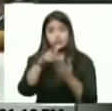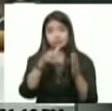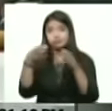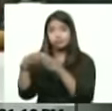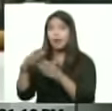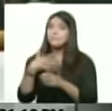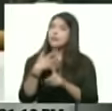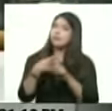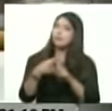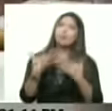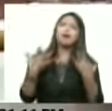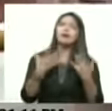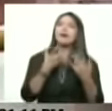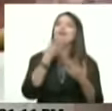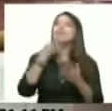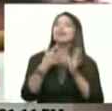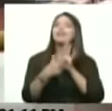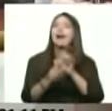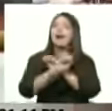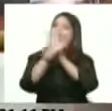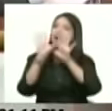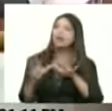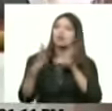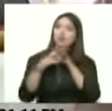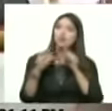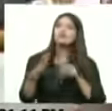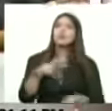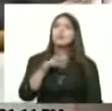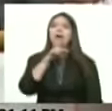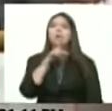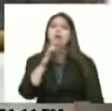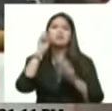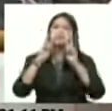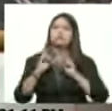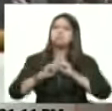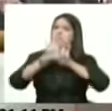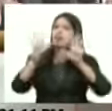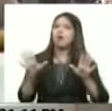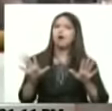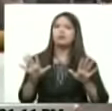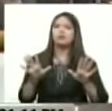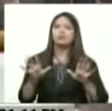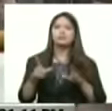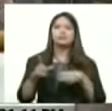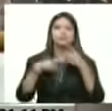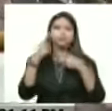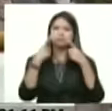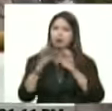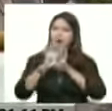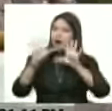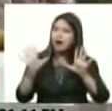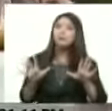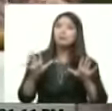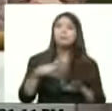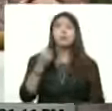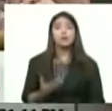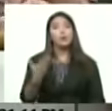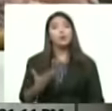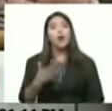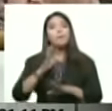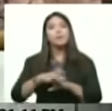contenta mucho es la franqueza, la claridad, que se puede hablar sin tapujos, se puede hablar sin atavismos. Creo que es bien importante porque si no